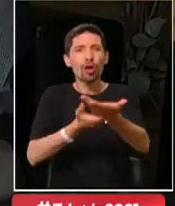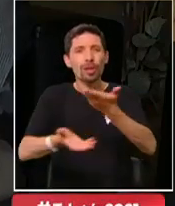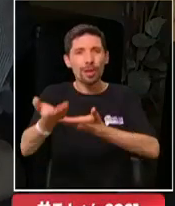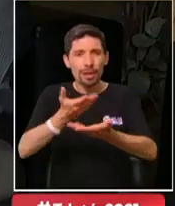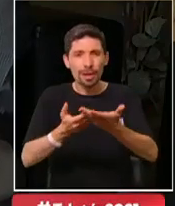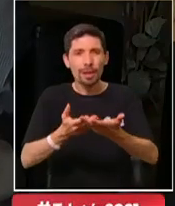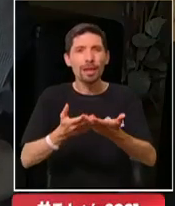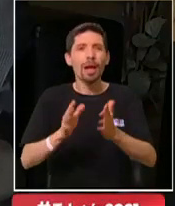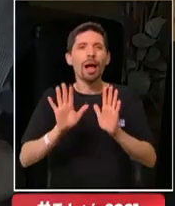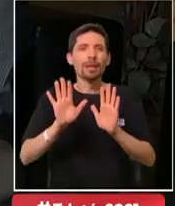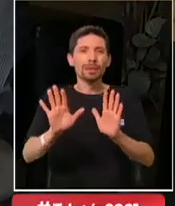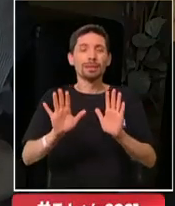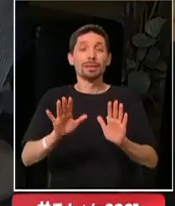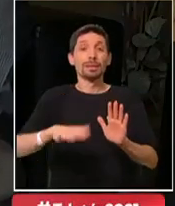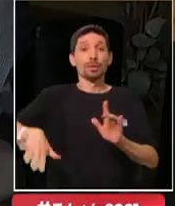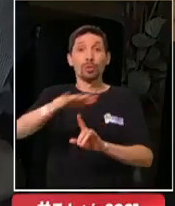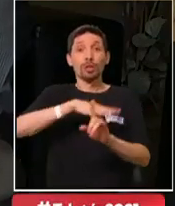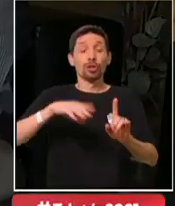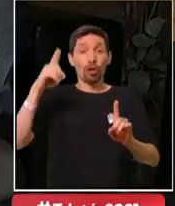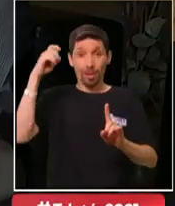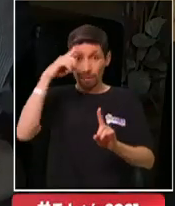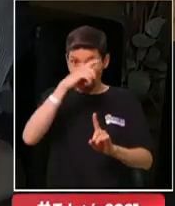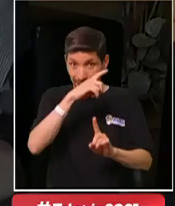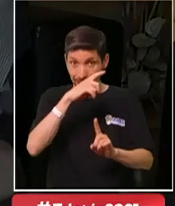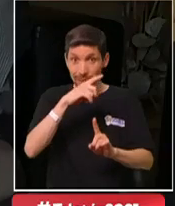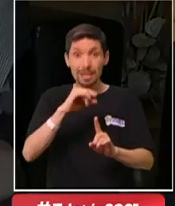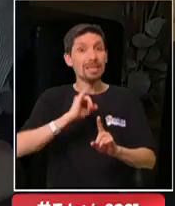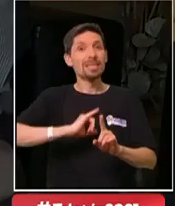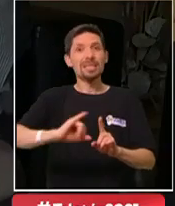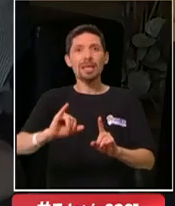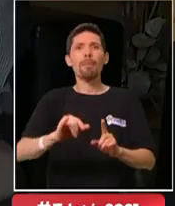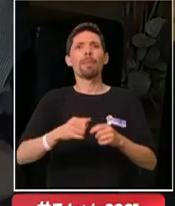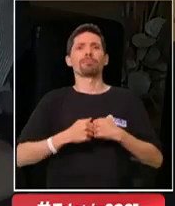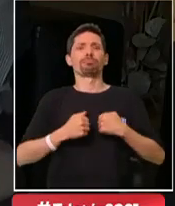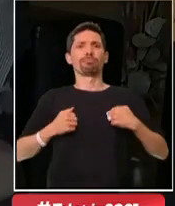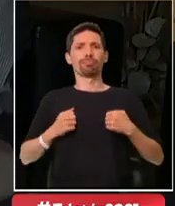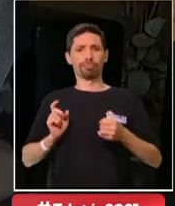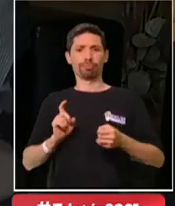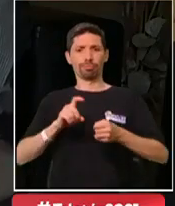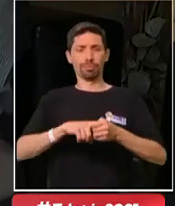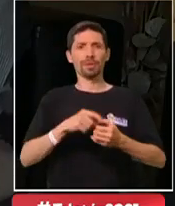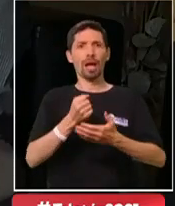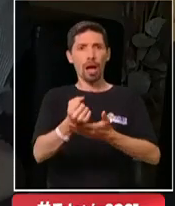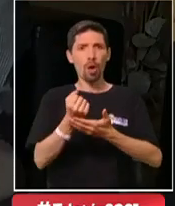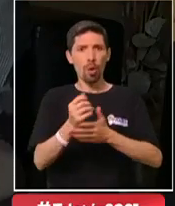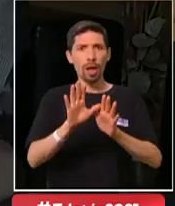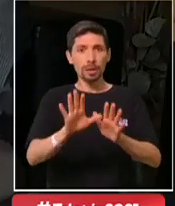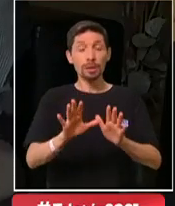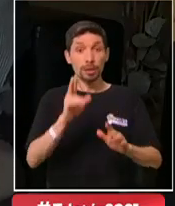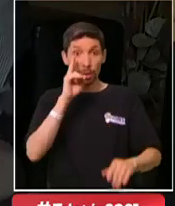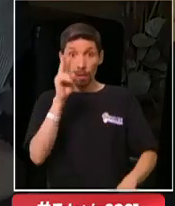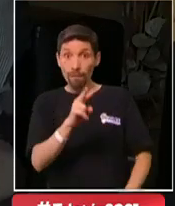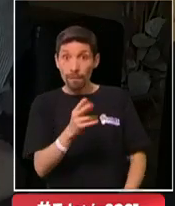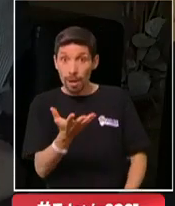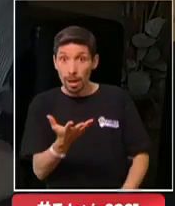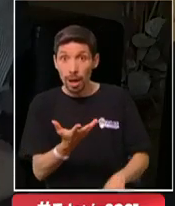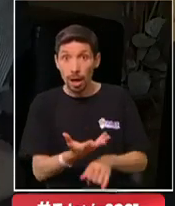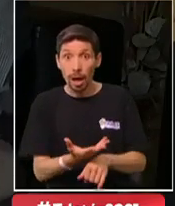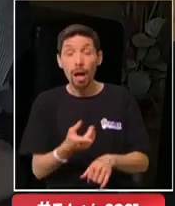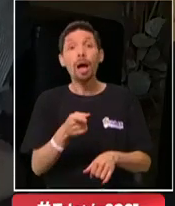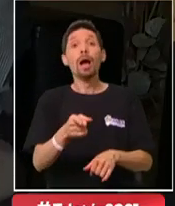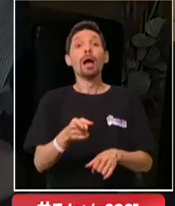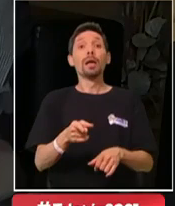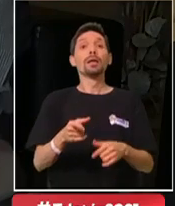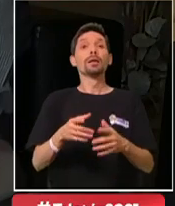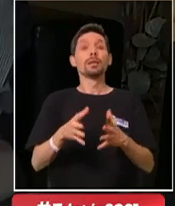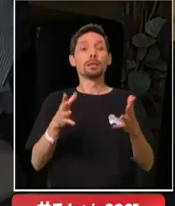Que en los momentos más difíciles siempre nos levantamos, siempre estamos ahí, siempre estamos dispuestos a ayudar. Y véanlo, porque lo que es imposible